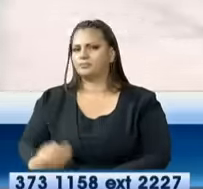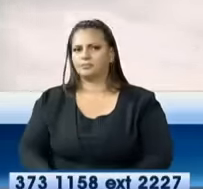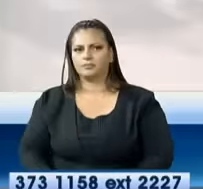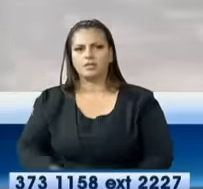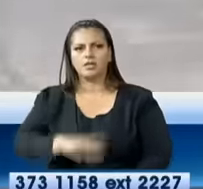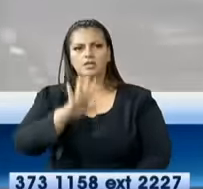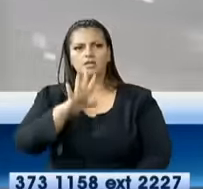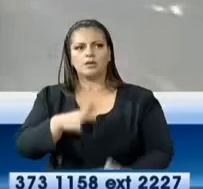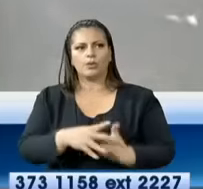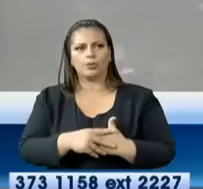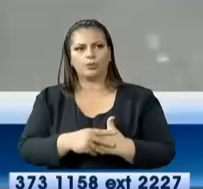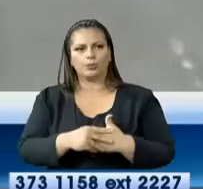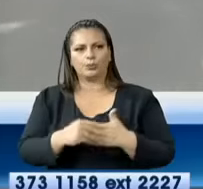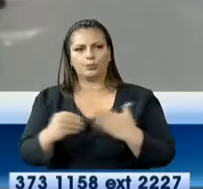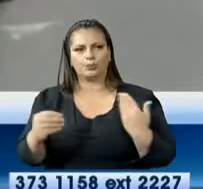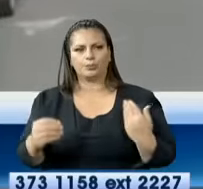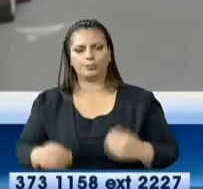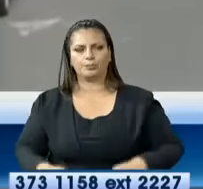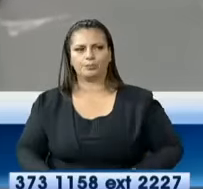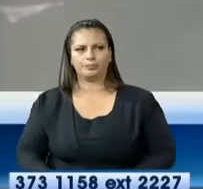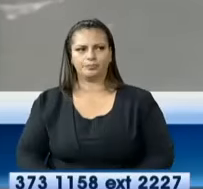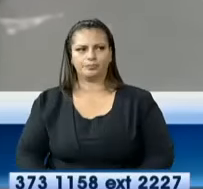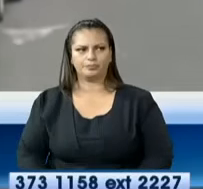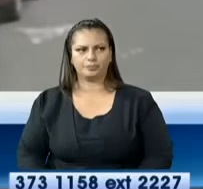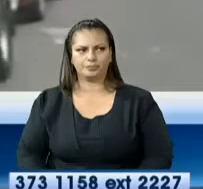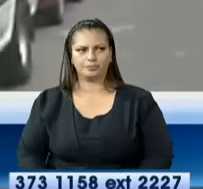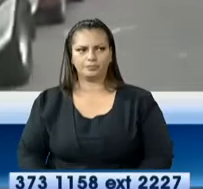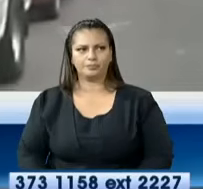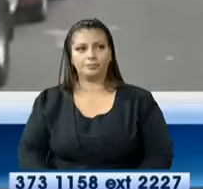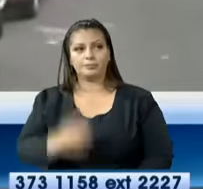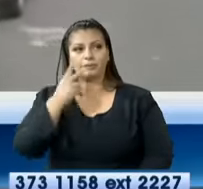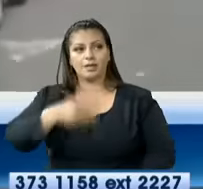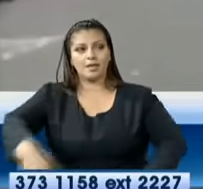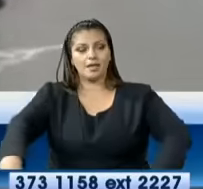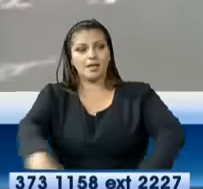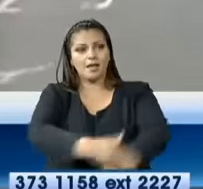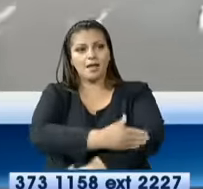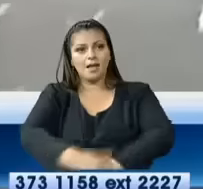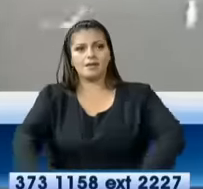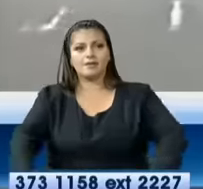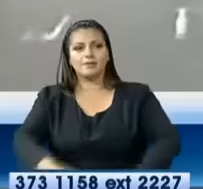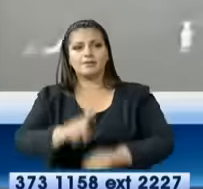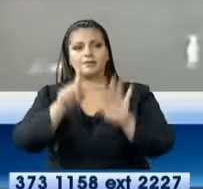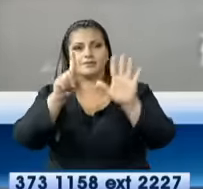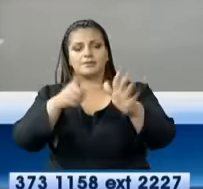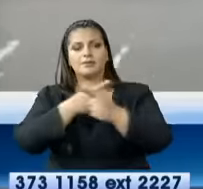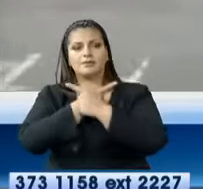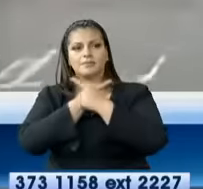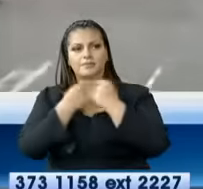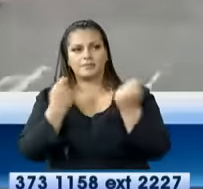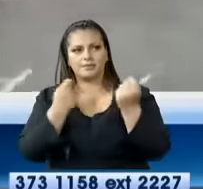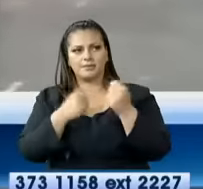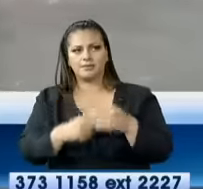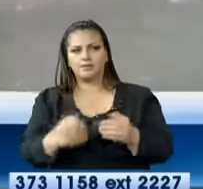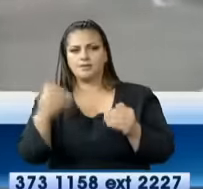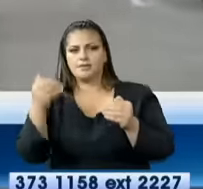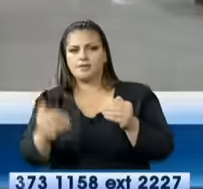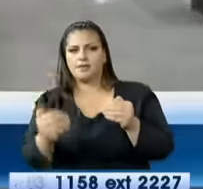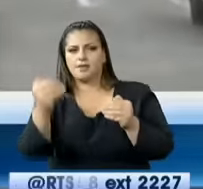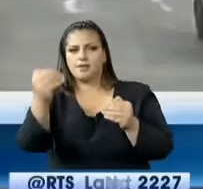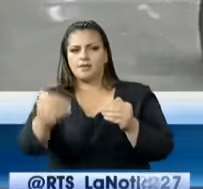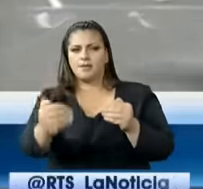$5. Ahí nuestro compañero Fernando nos está mostrando, es a lo largo de las 6 de marzo. Aún no vemos todas las cuadras llenas